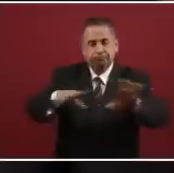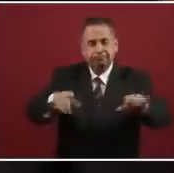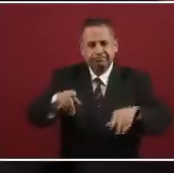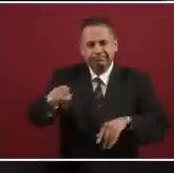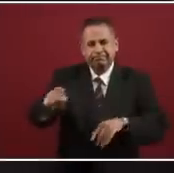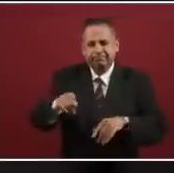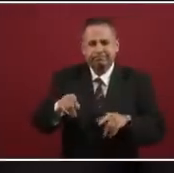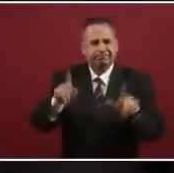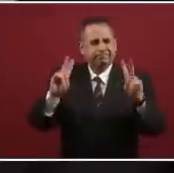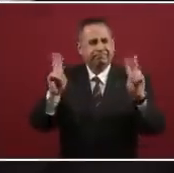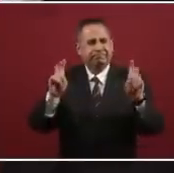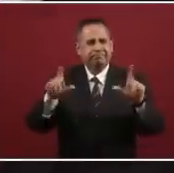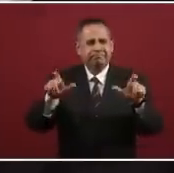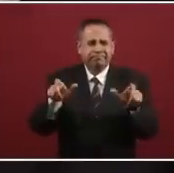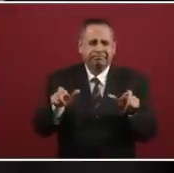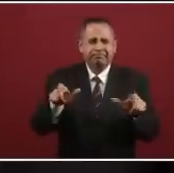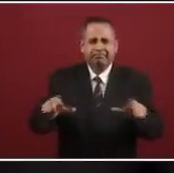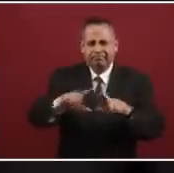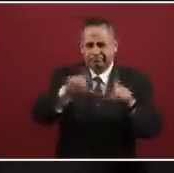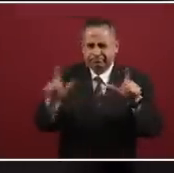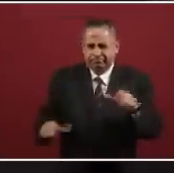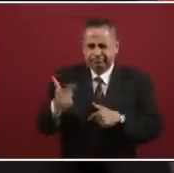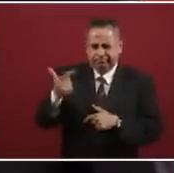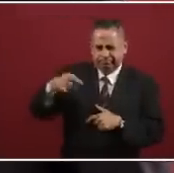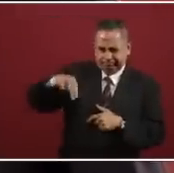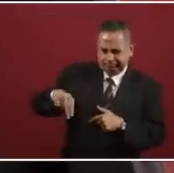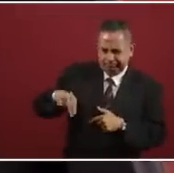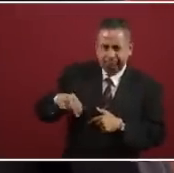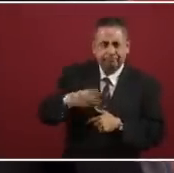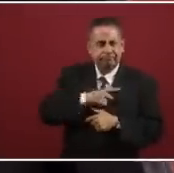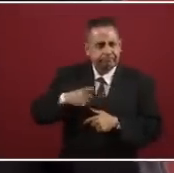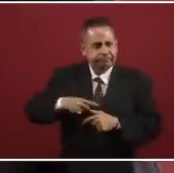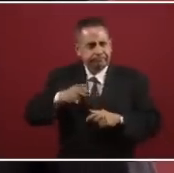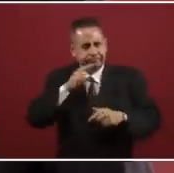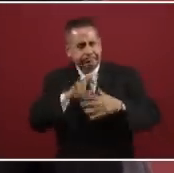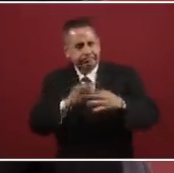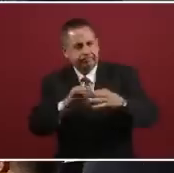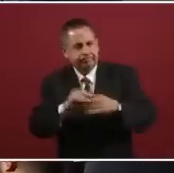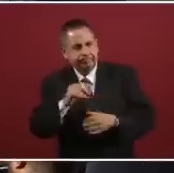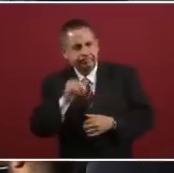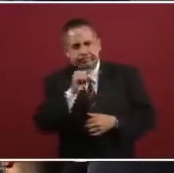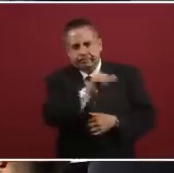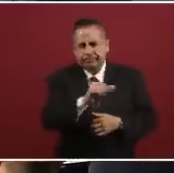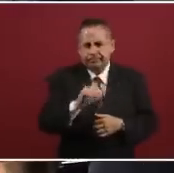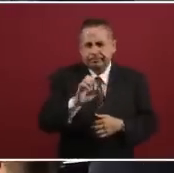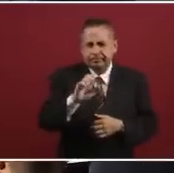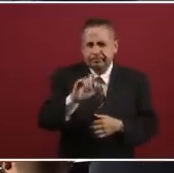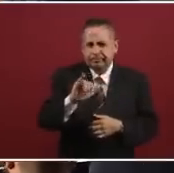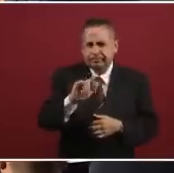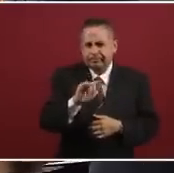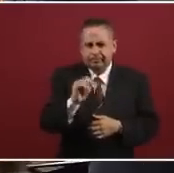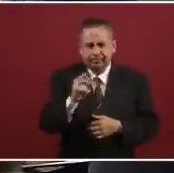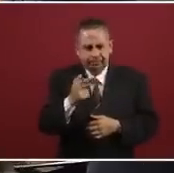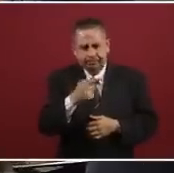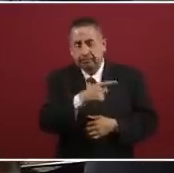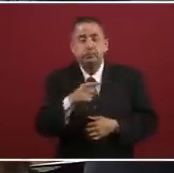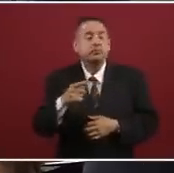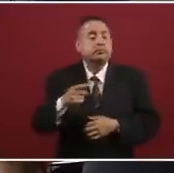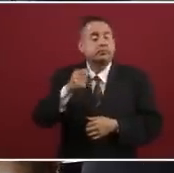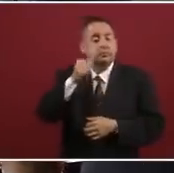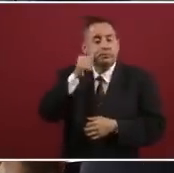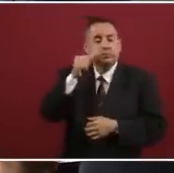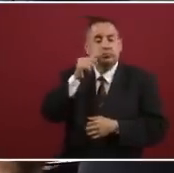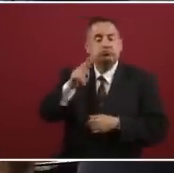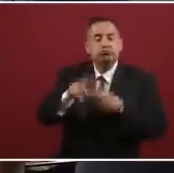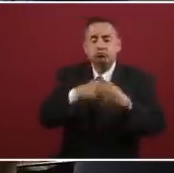intervención de la Guardia Nacional en la Ciudad de México. Es un tema que debe responder usted a Elizabeth Malkin. El segundo, hizo usted alusión ayer